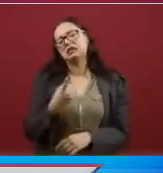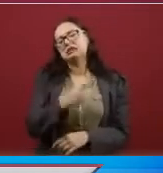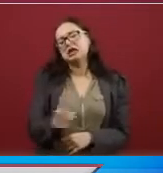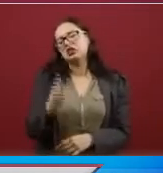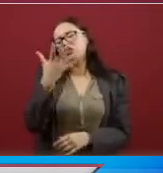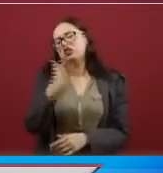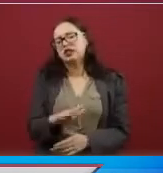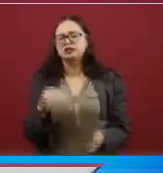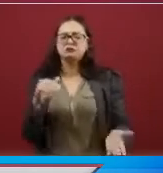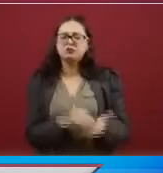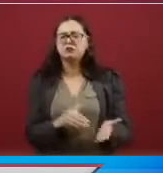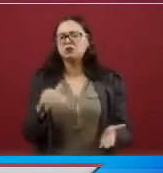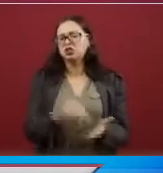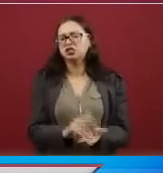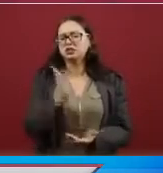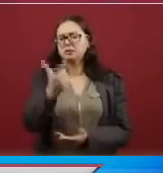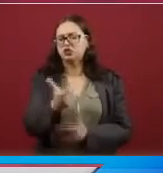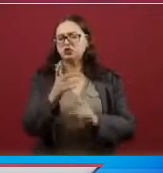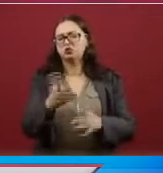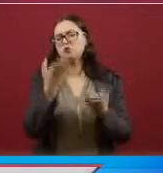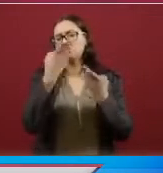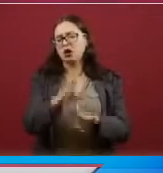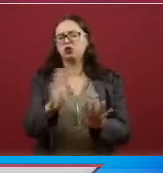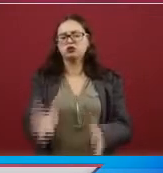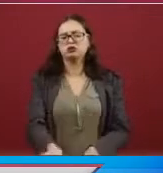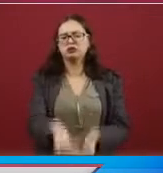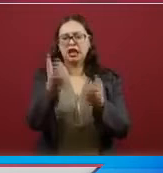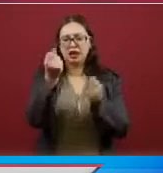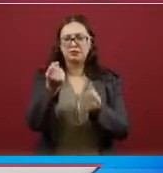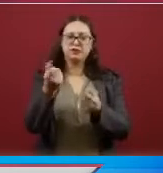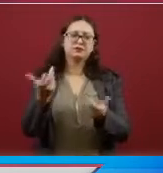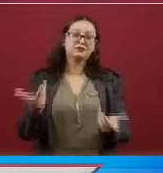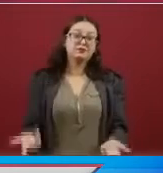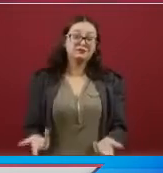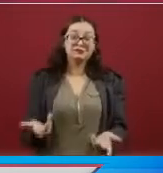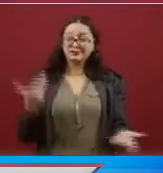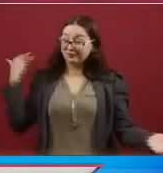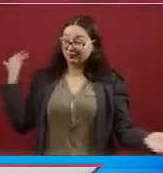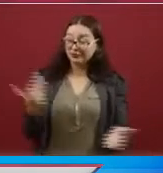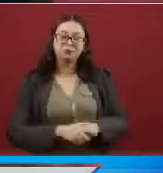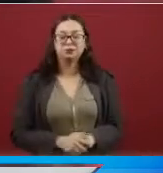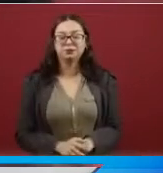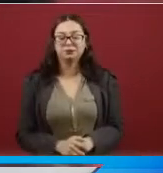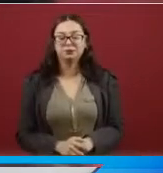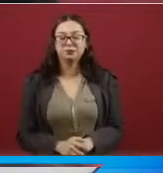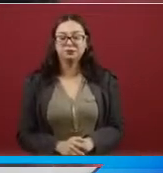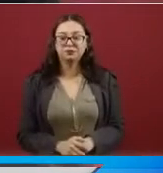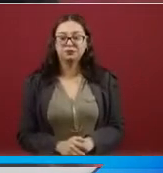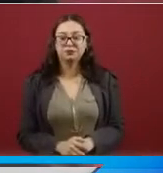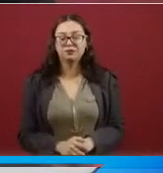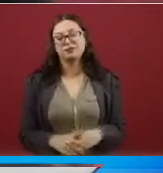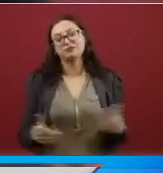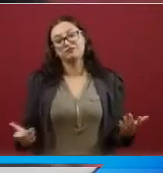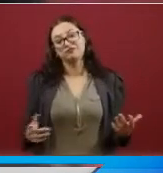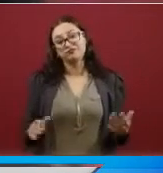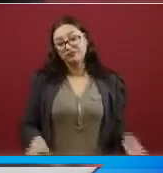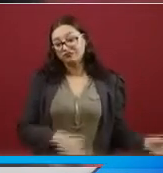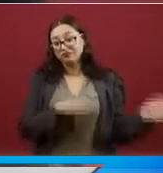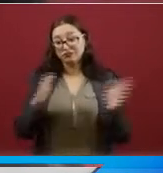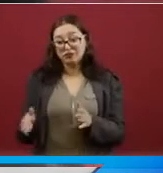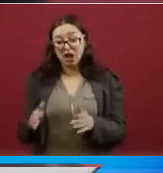110,000 millones de pesos y ha costado 2 billones. Fox,